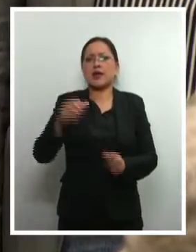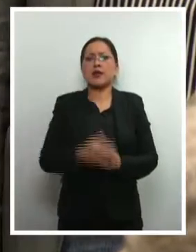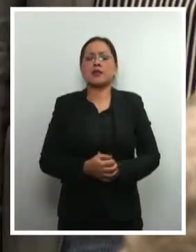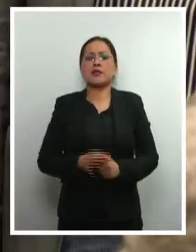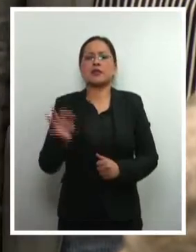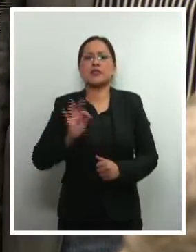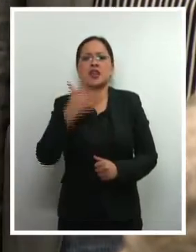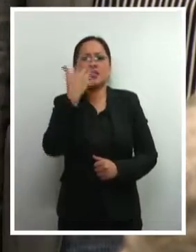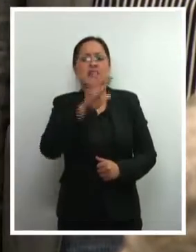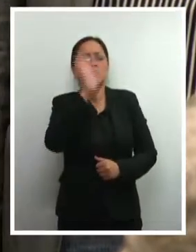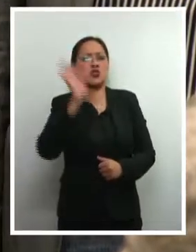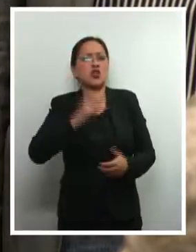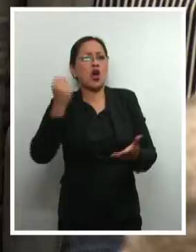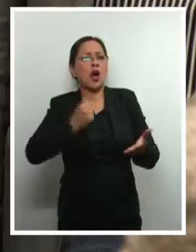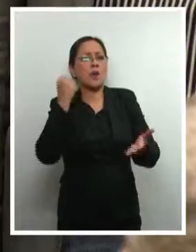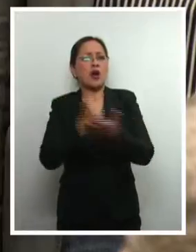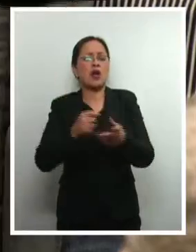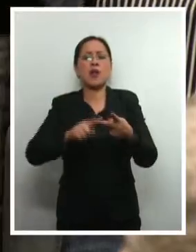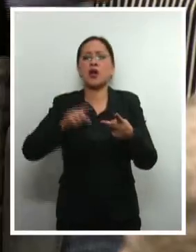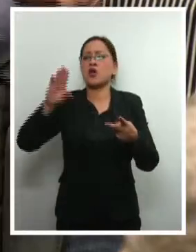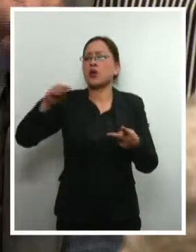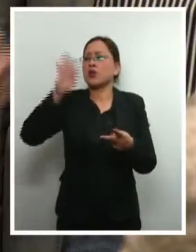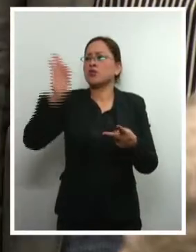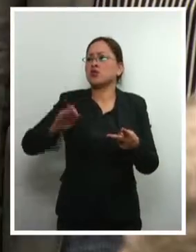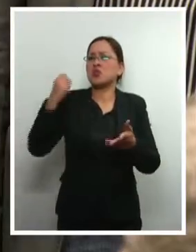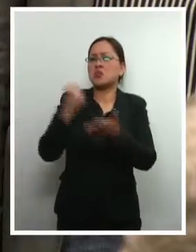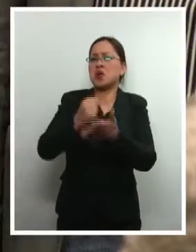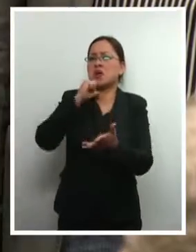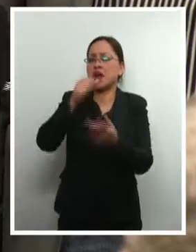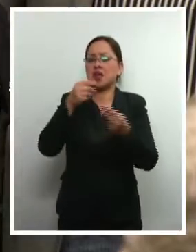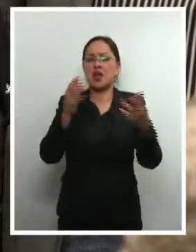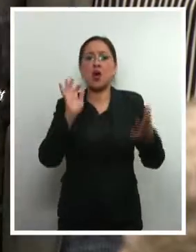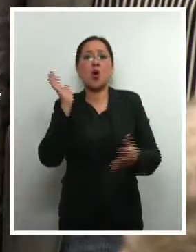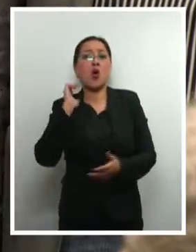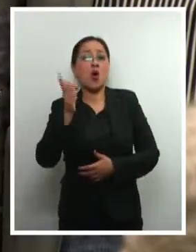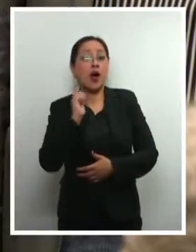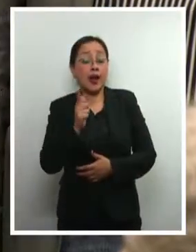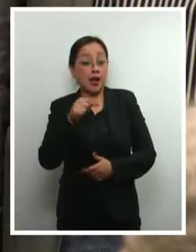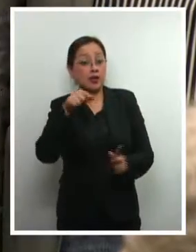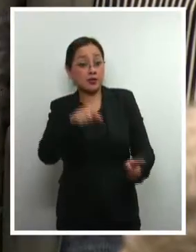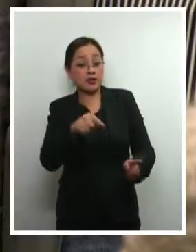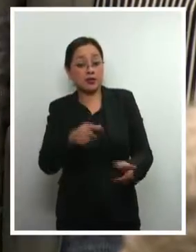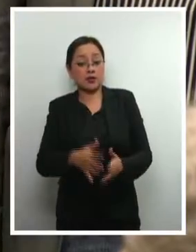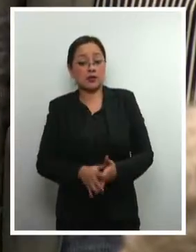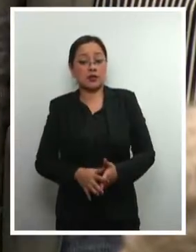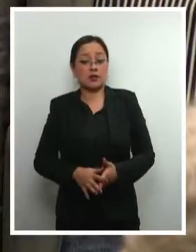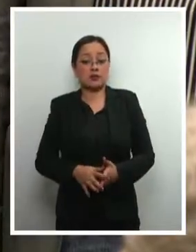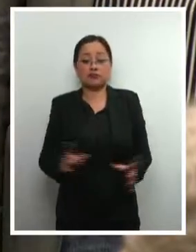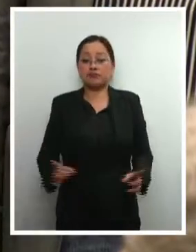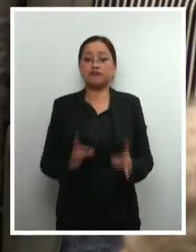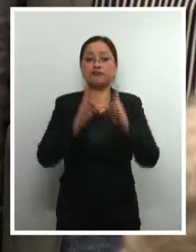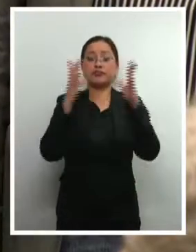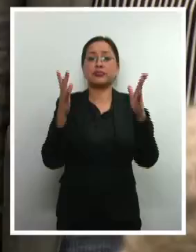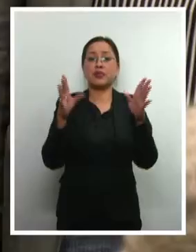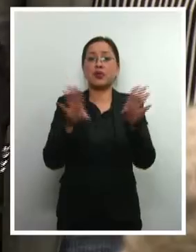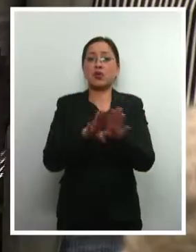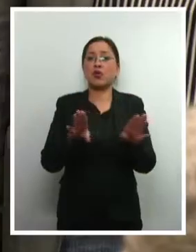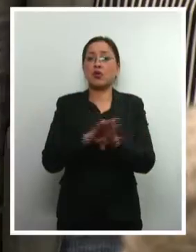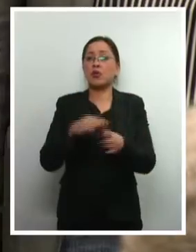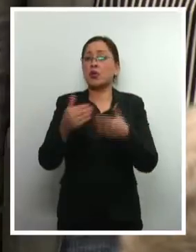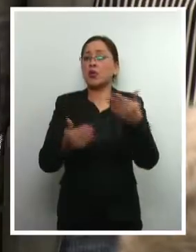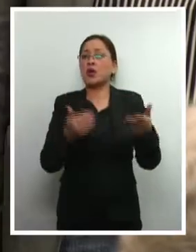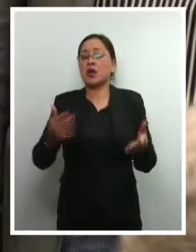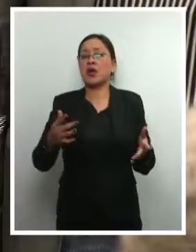10% está aprobado, 90% no está aprobado. Y ahí sí, como en un asalto en despoblado, como